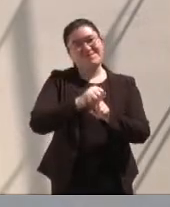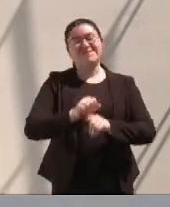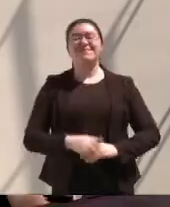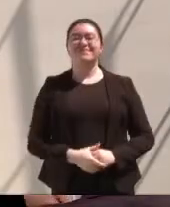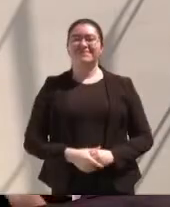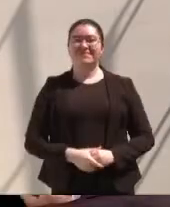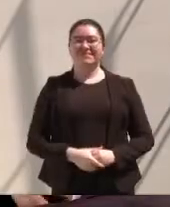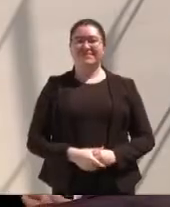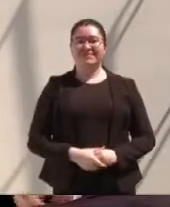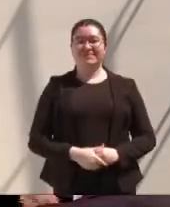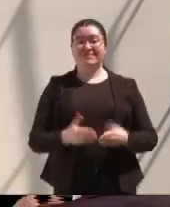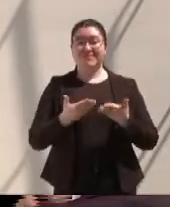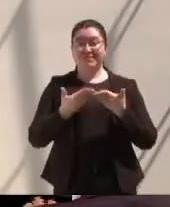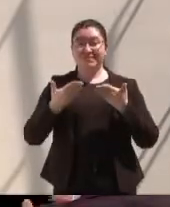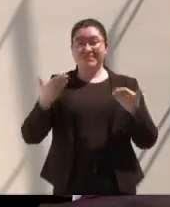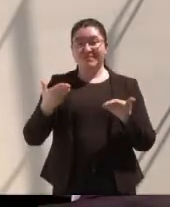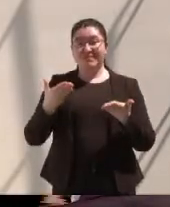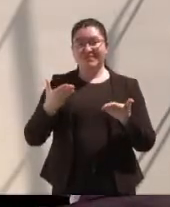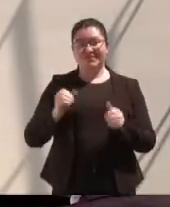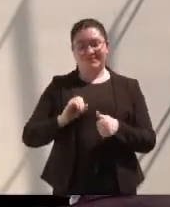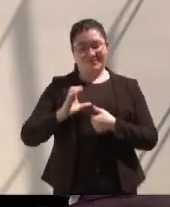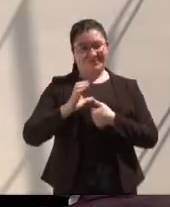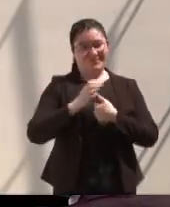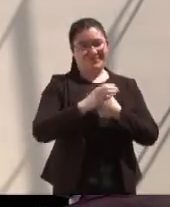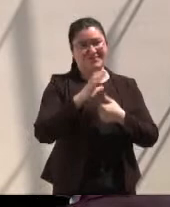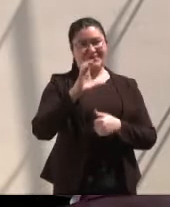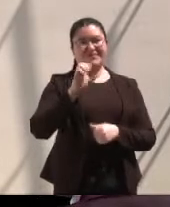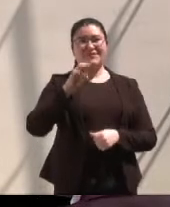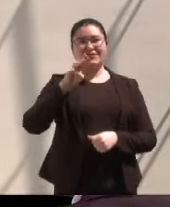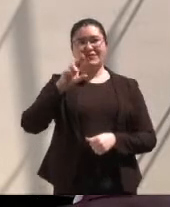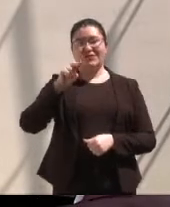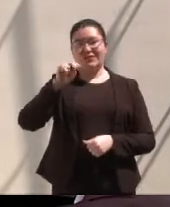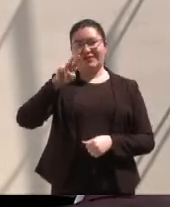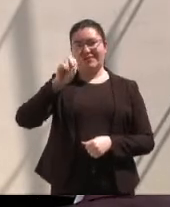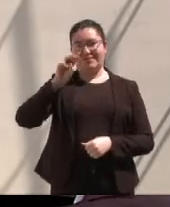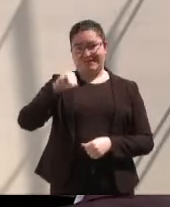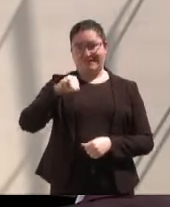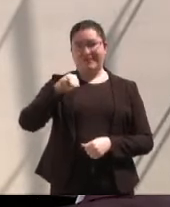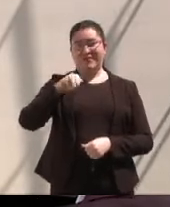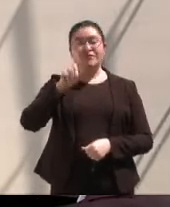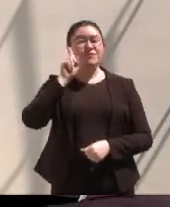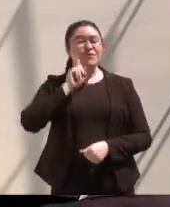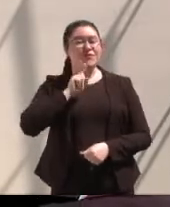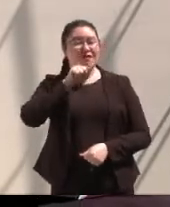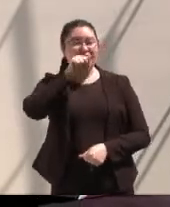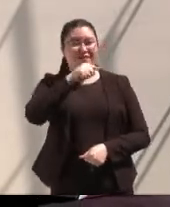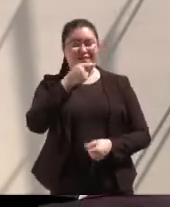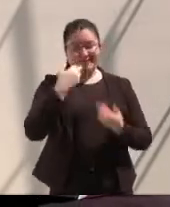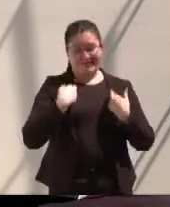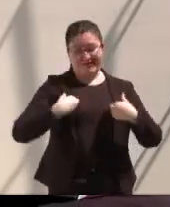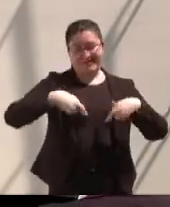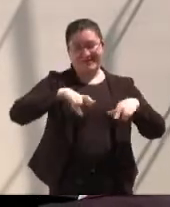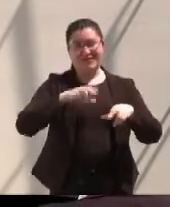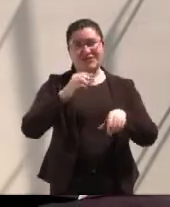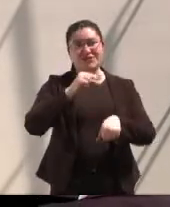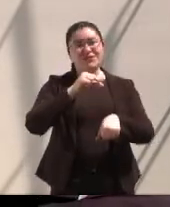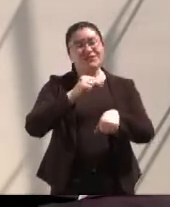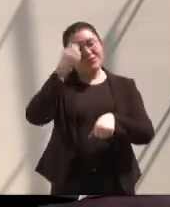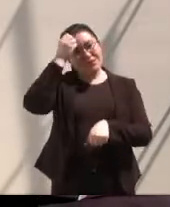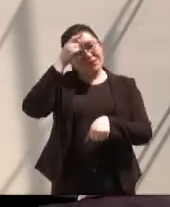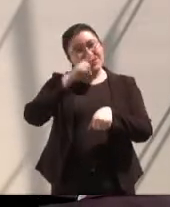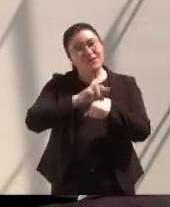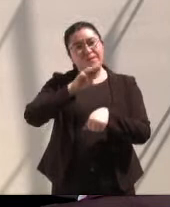A continuación, la Comisionada Nacional para Prevenir y Erradicar la Violencia contra las Mujeres, doctora María Fabiola